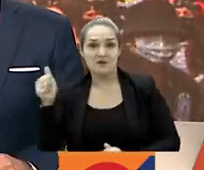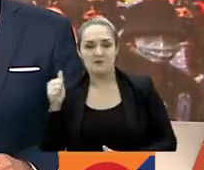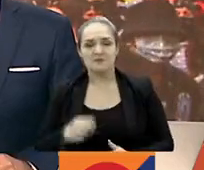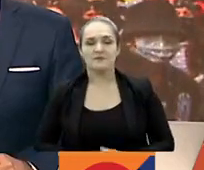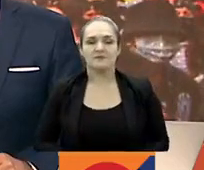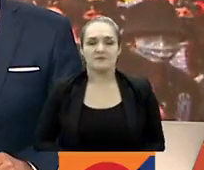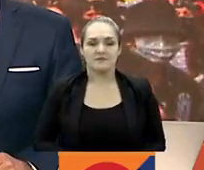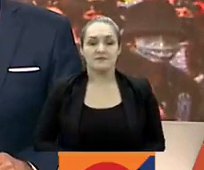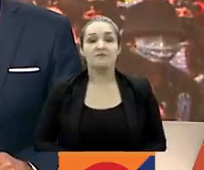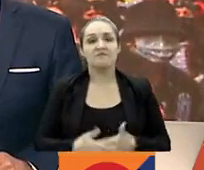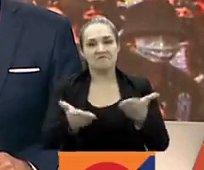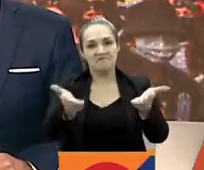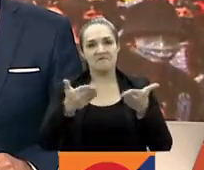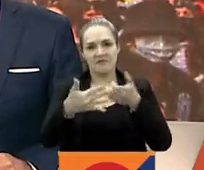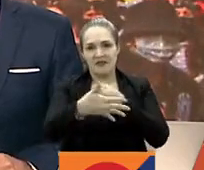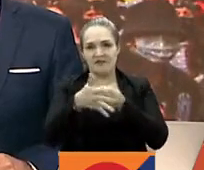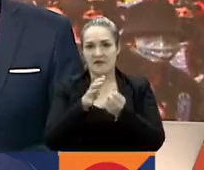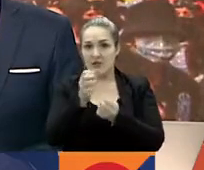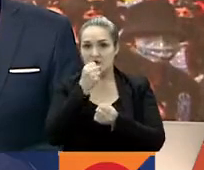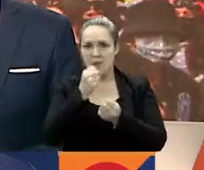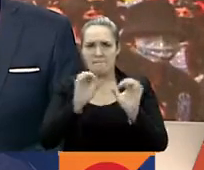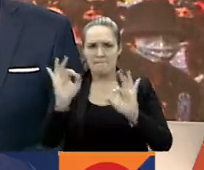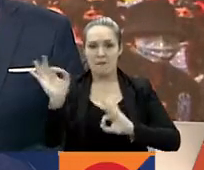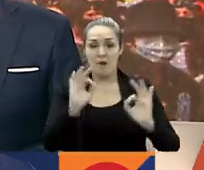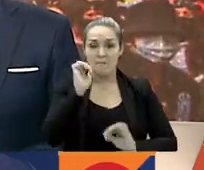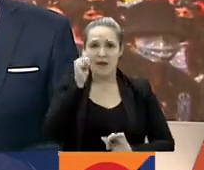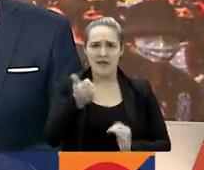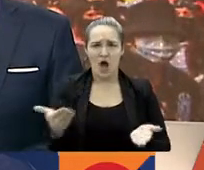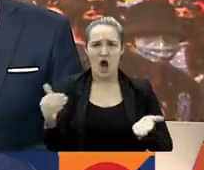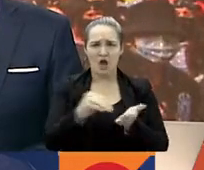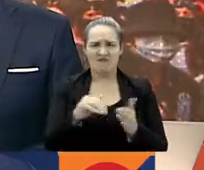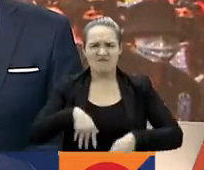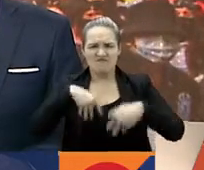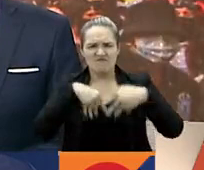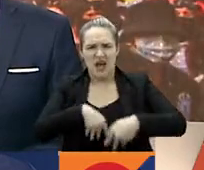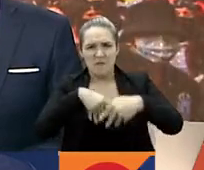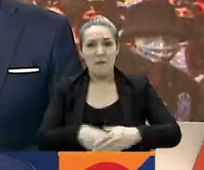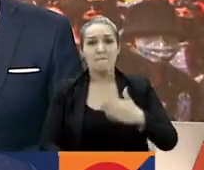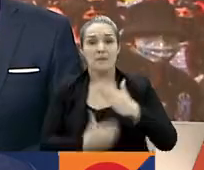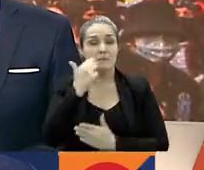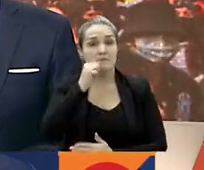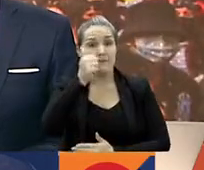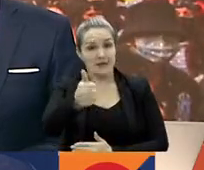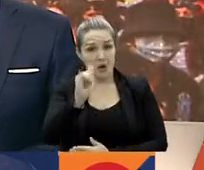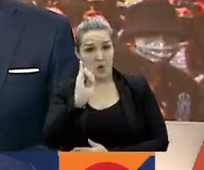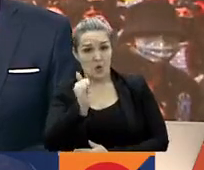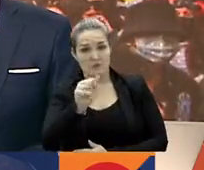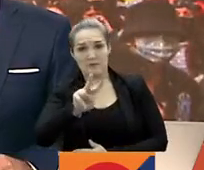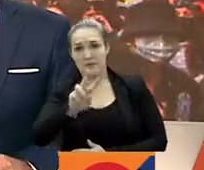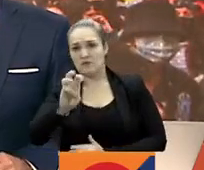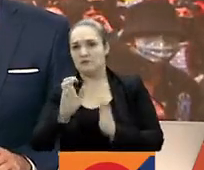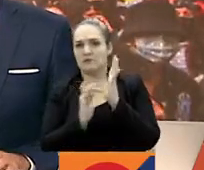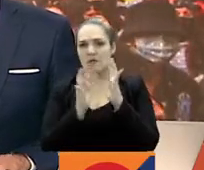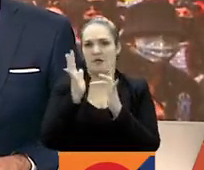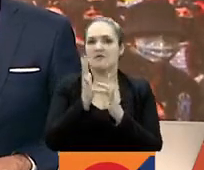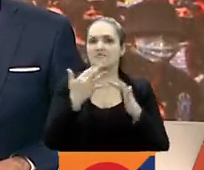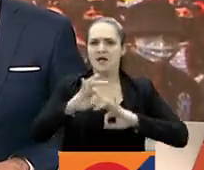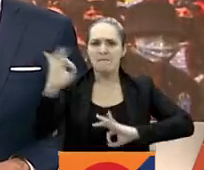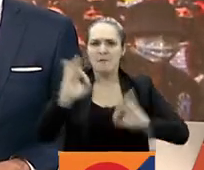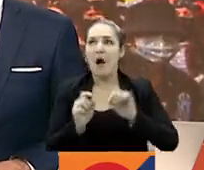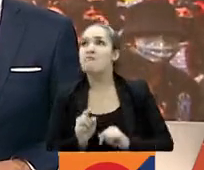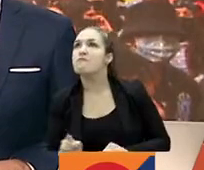estos rtvc noticias el país se prepara para una nueva jornada de protestas para este jueves 28 de abril están